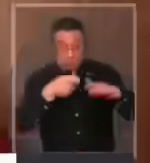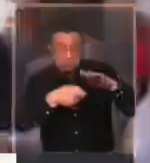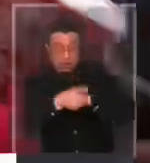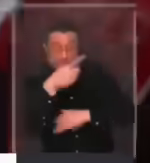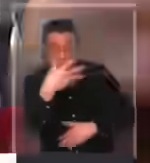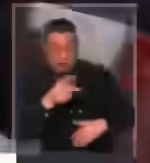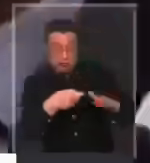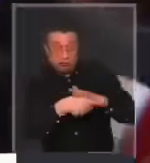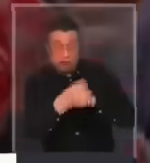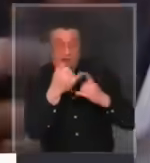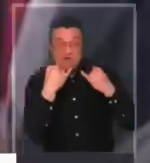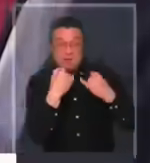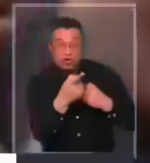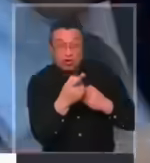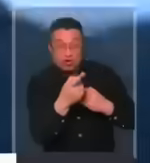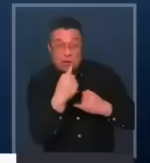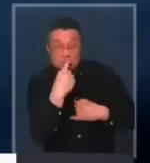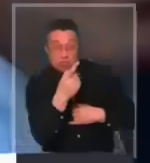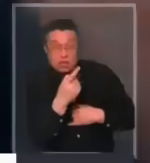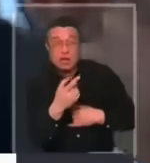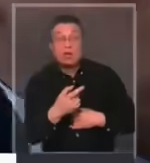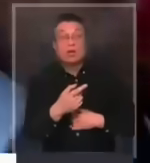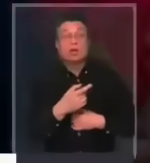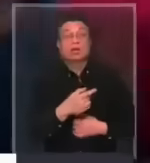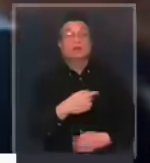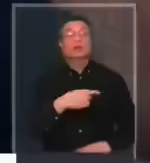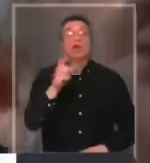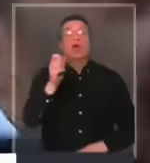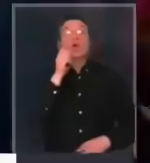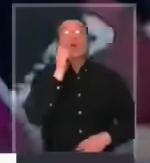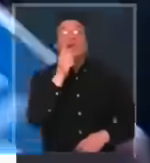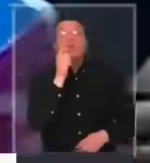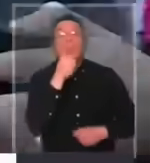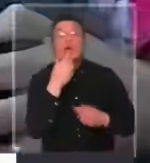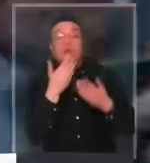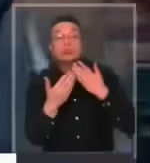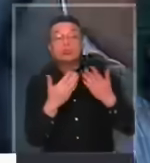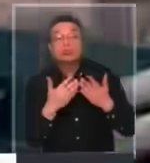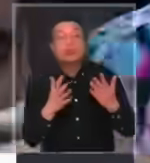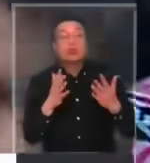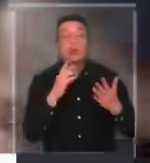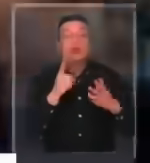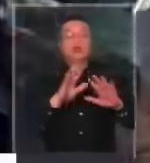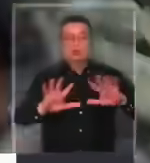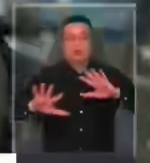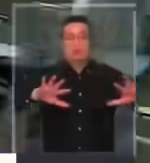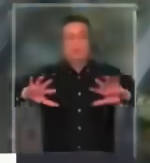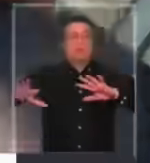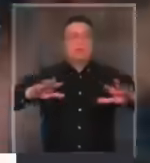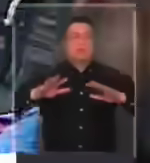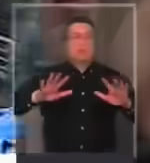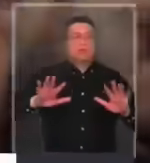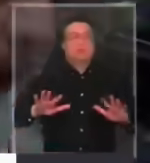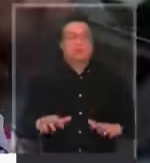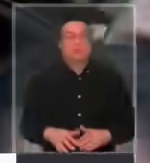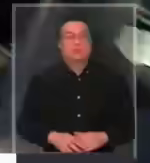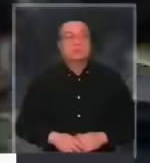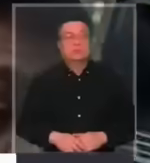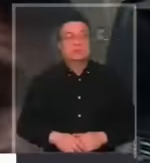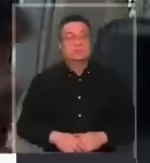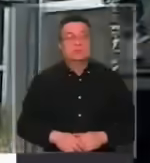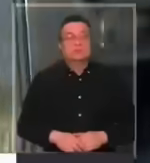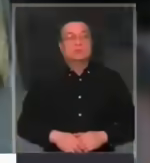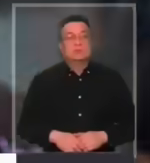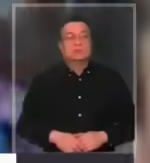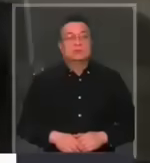¿Le pagaron por esta información, Sergio? Sergio, ¿cuál era el favor? Déjame llegar. A mí no me toqué. ¿Con qué fin se entregó esta información? A mí no me